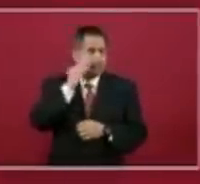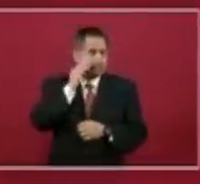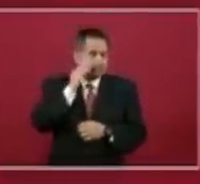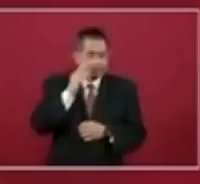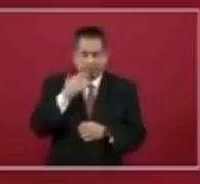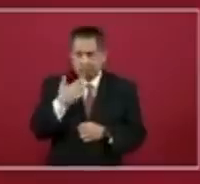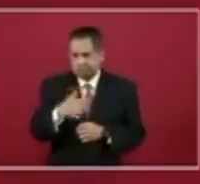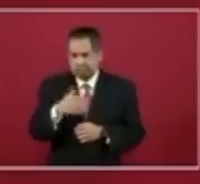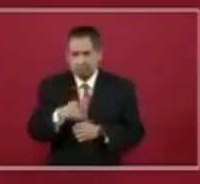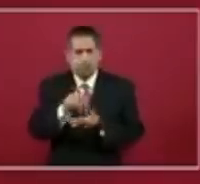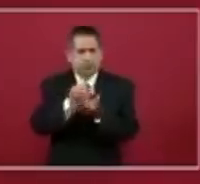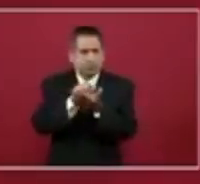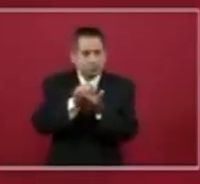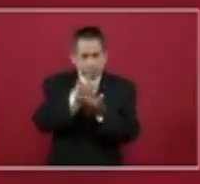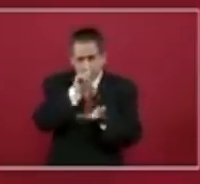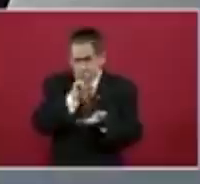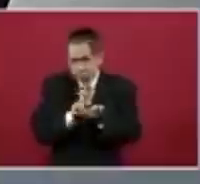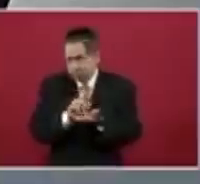para Twitter,